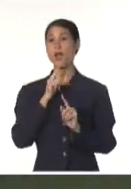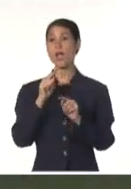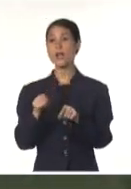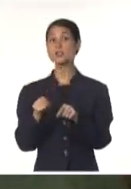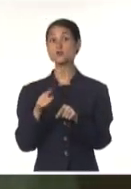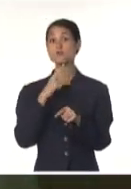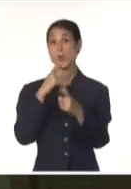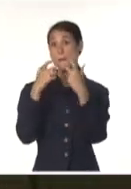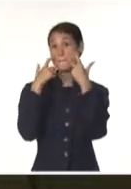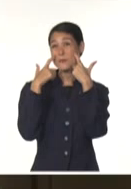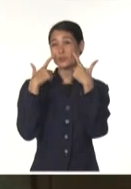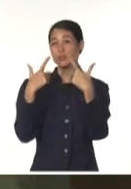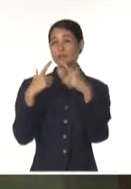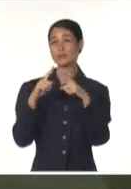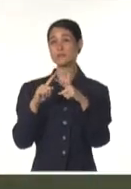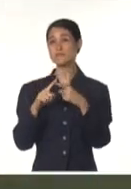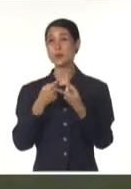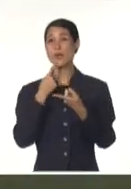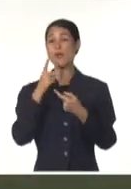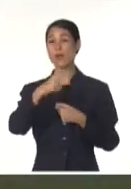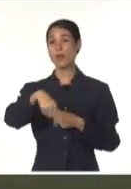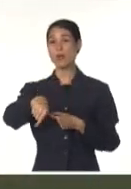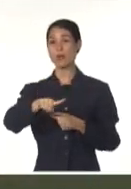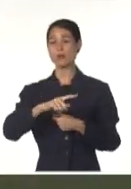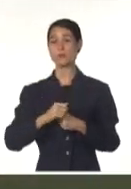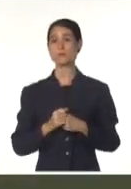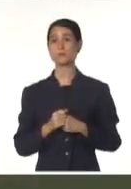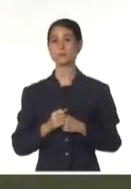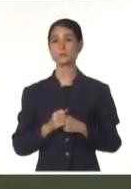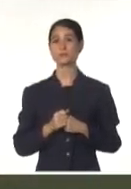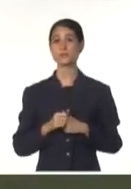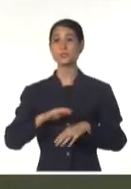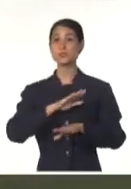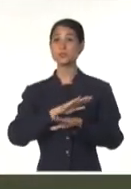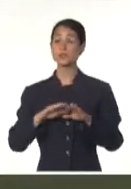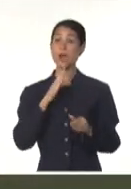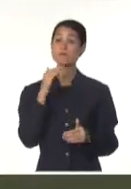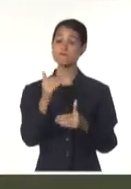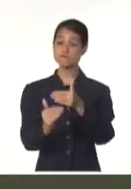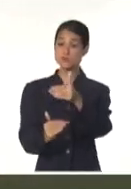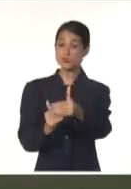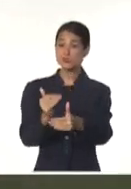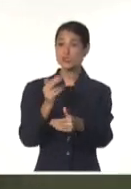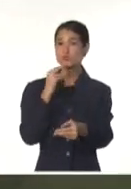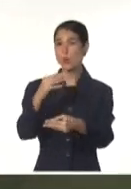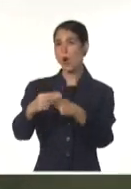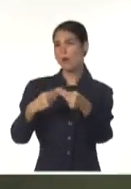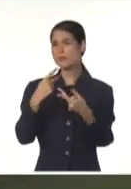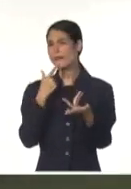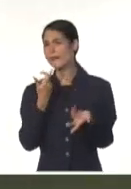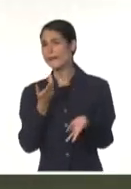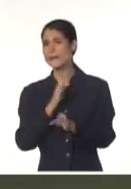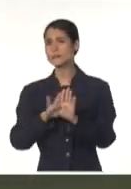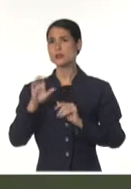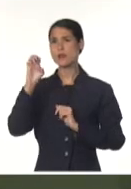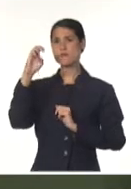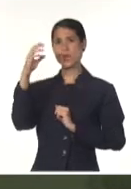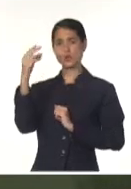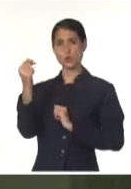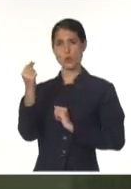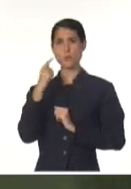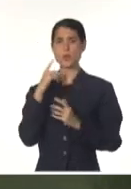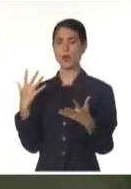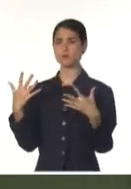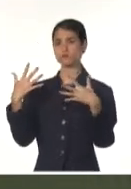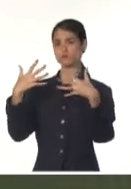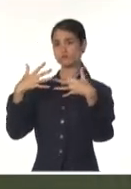de las potencias imperialistas. Sobre la base de ir creando una estructura económico-comercial de cooperación que no